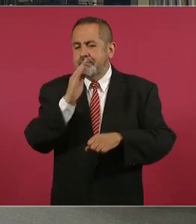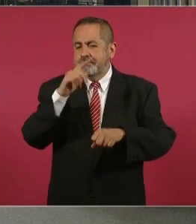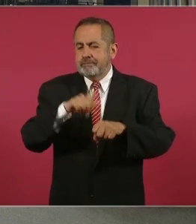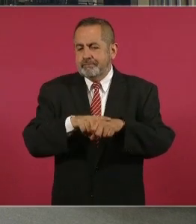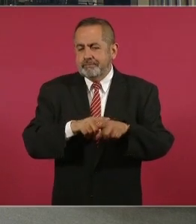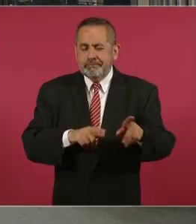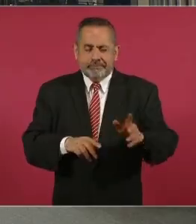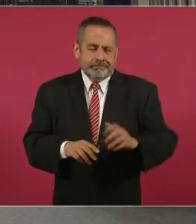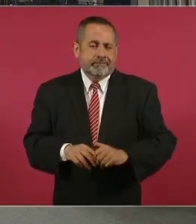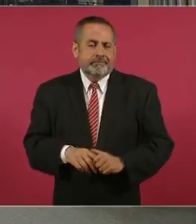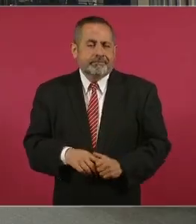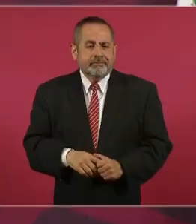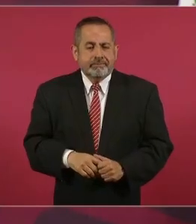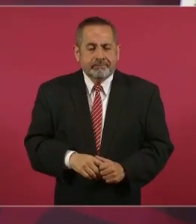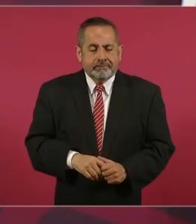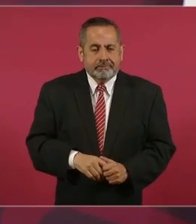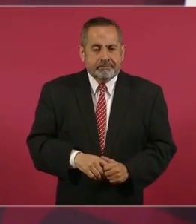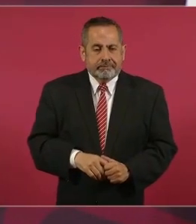que